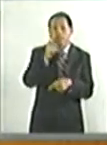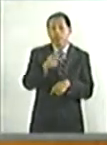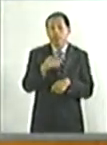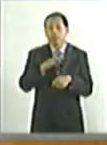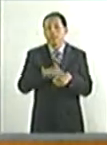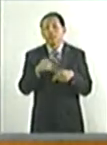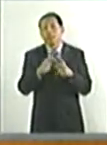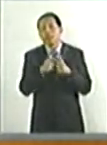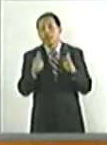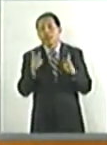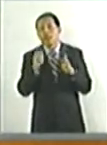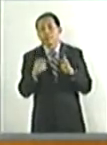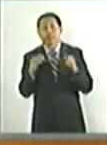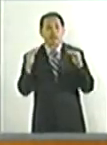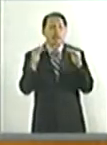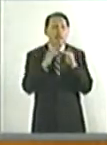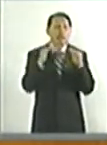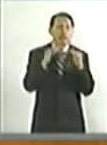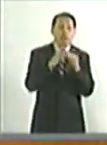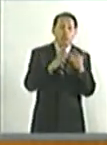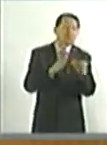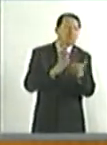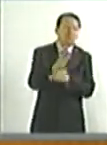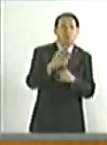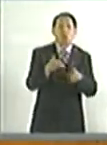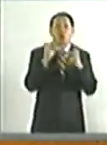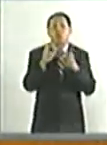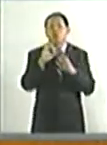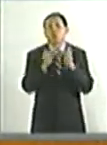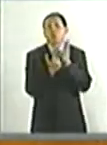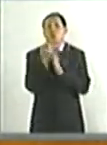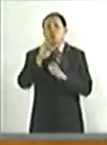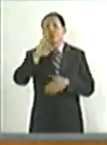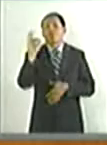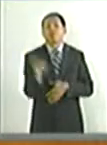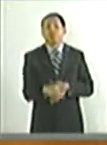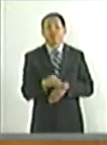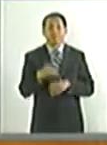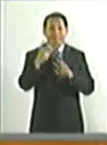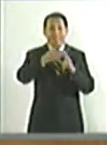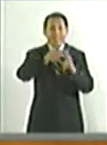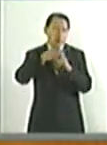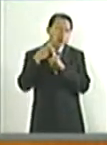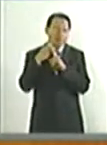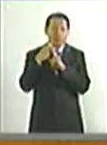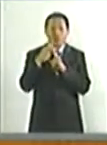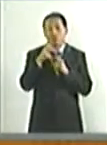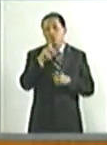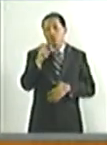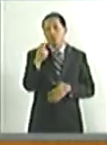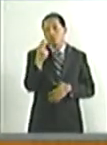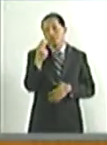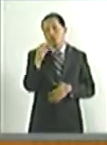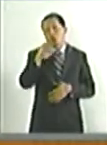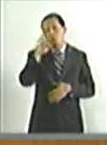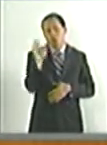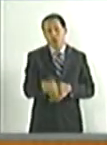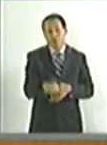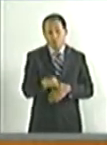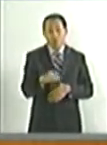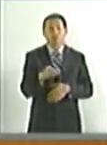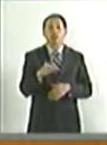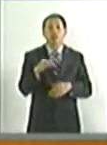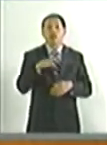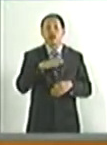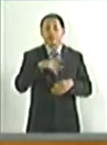incremento a robo a casa habitación en un 40%, un secuestro, el secuestro en 125%, el